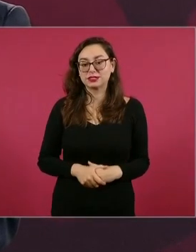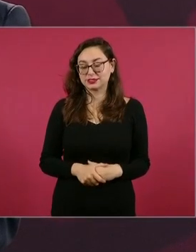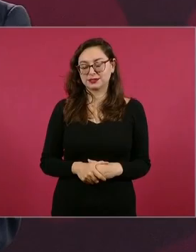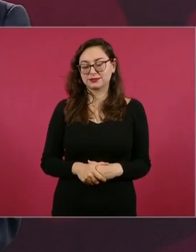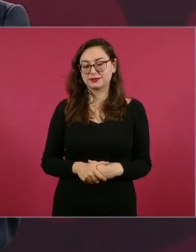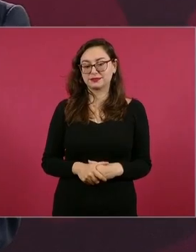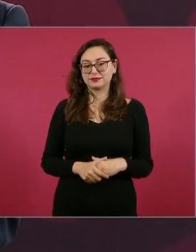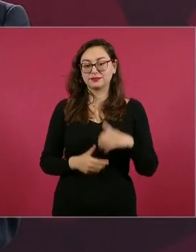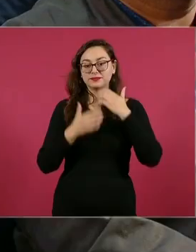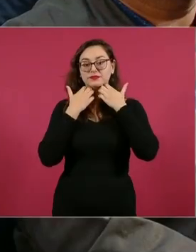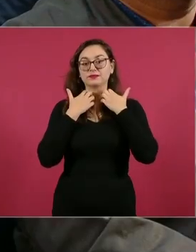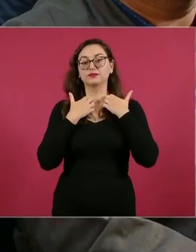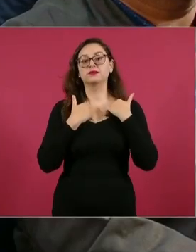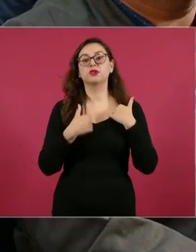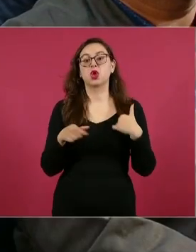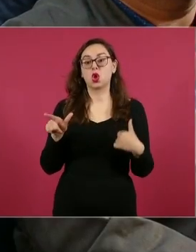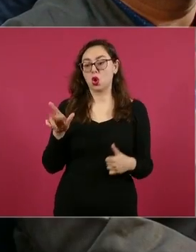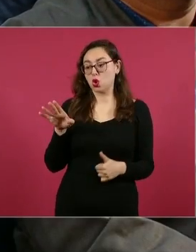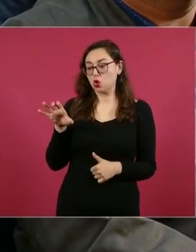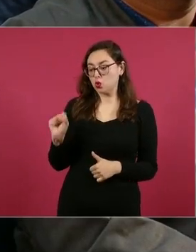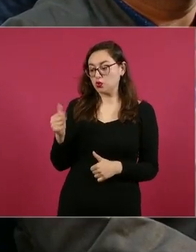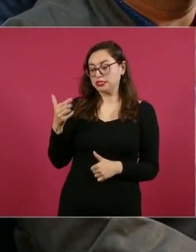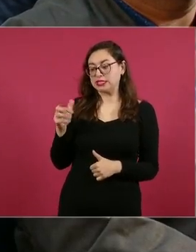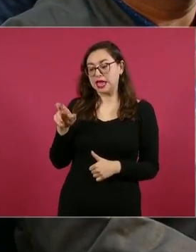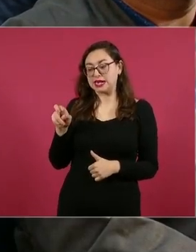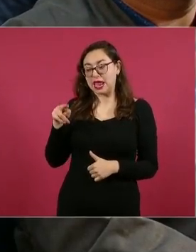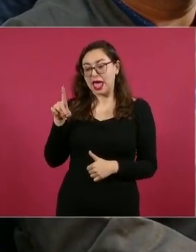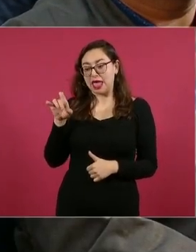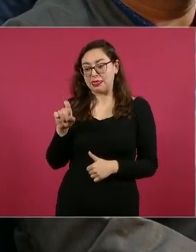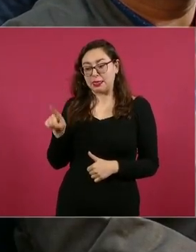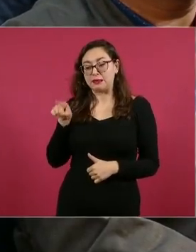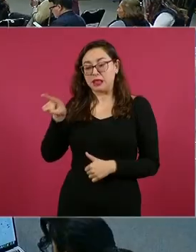Navarro es un hombre íntegro presidente Noe